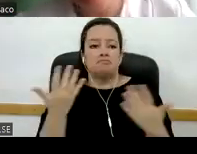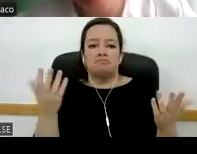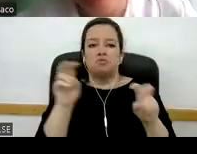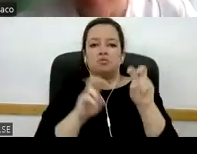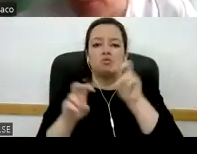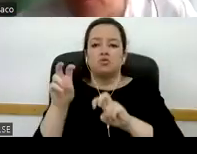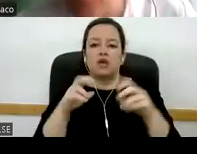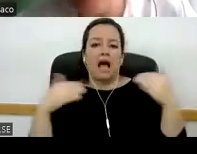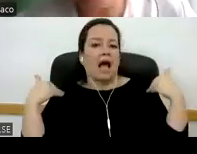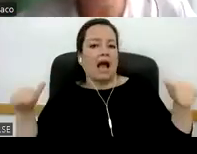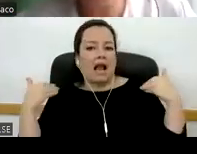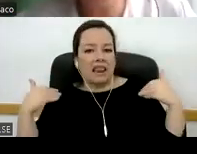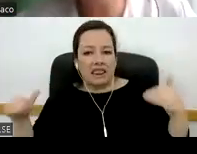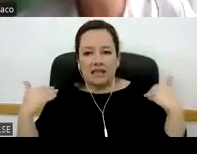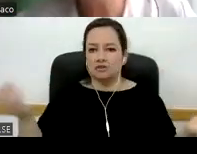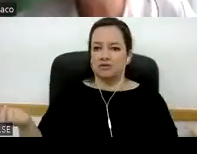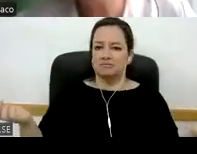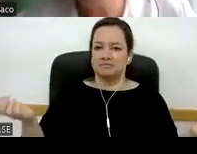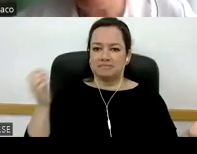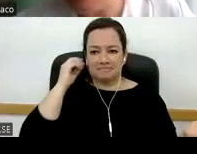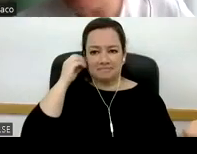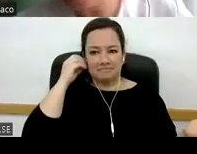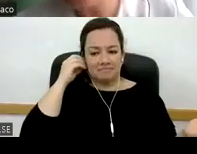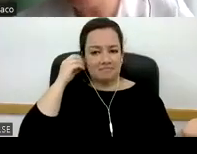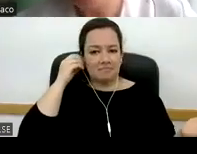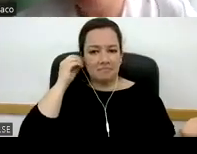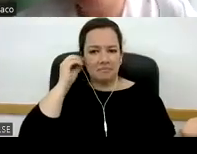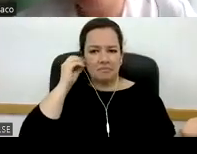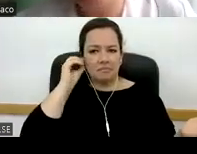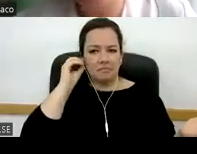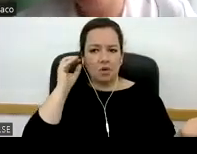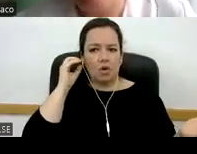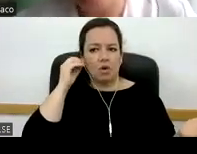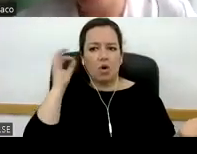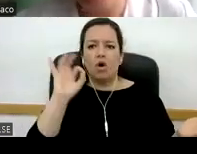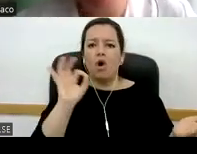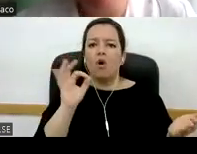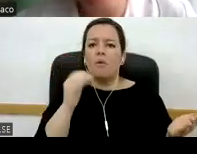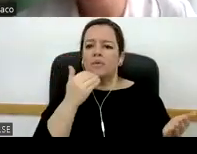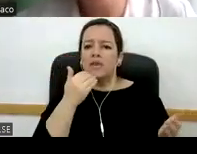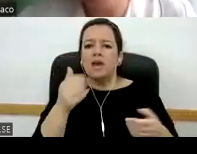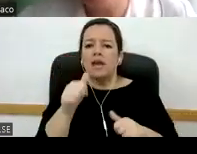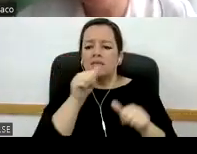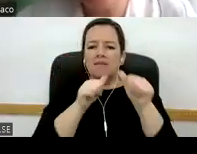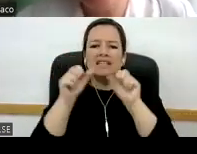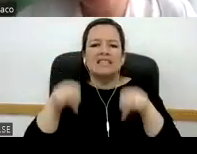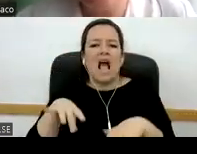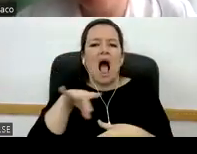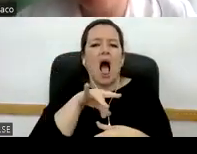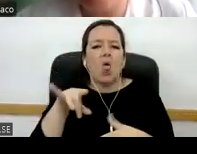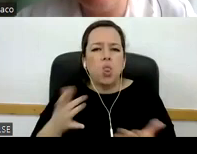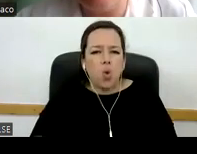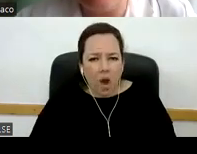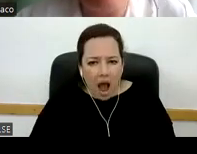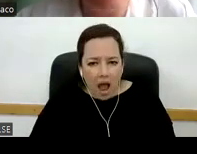de ejercicio físico, por ejemplo, ingiriendo líquidos no azucarados, por ejemplo, puede ser